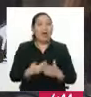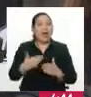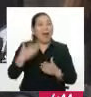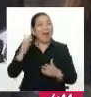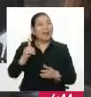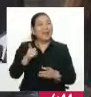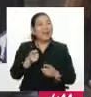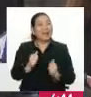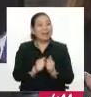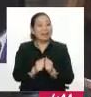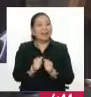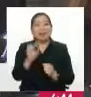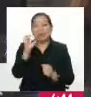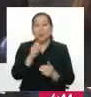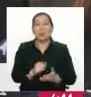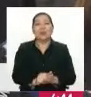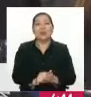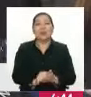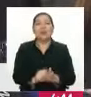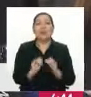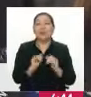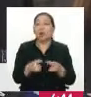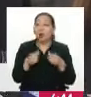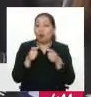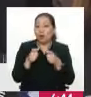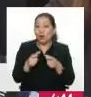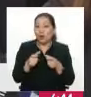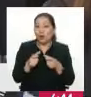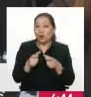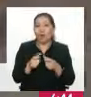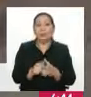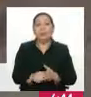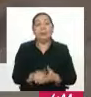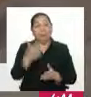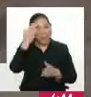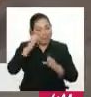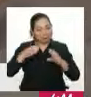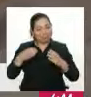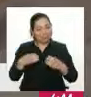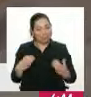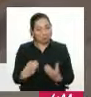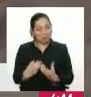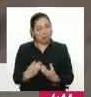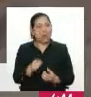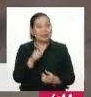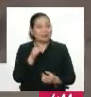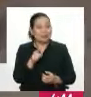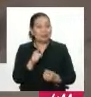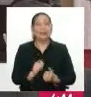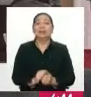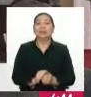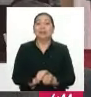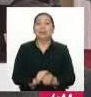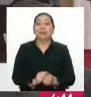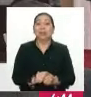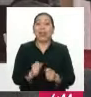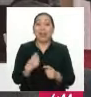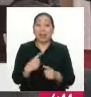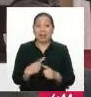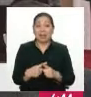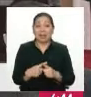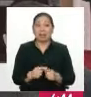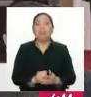Parlamento y lo que se estaba buscando era mantener el control de la mesa directiva. El juicio oral contra Fujimori Gucci y los ex